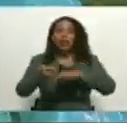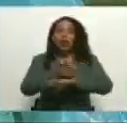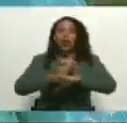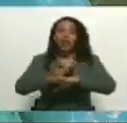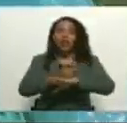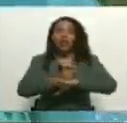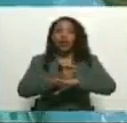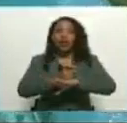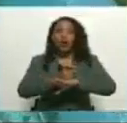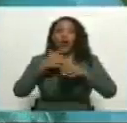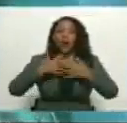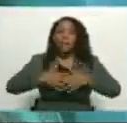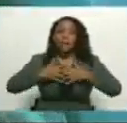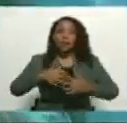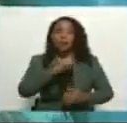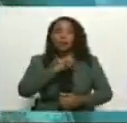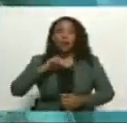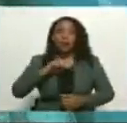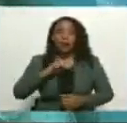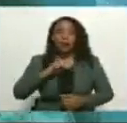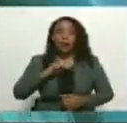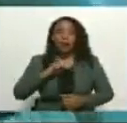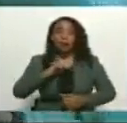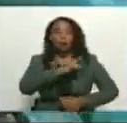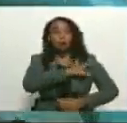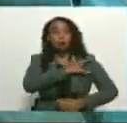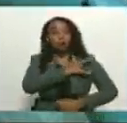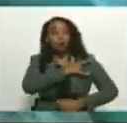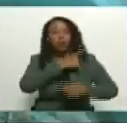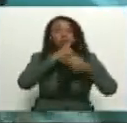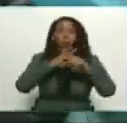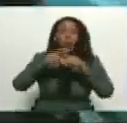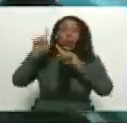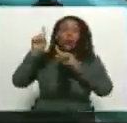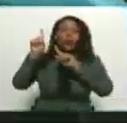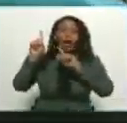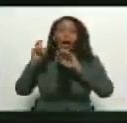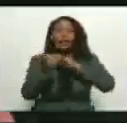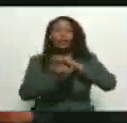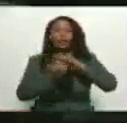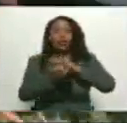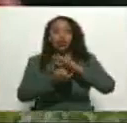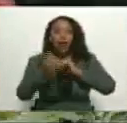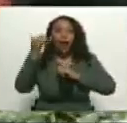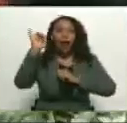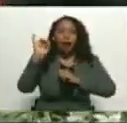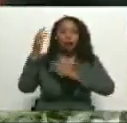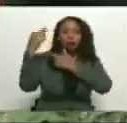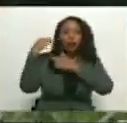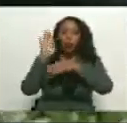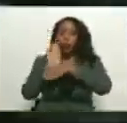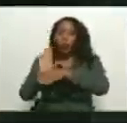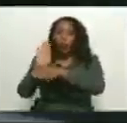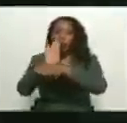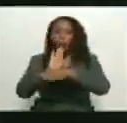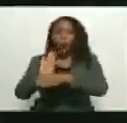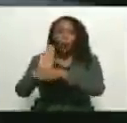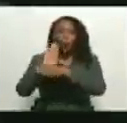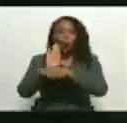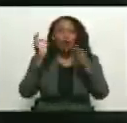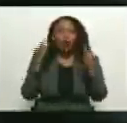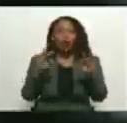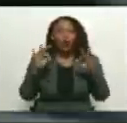gubernamentales, la empresa privada, las universidades y otras organizaciones que se dedican a la protección de la naturaleza. Tal es